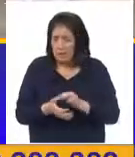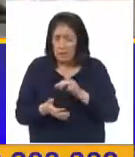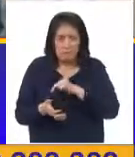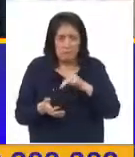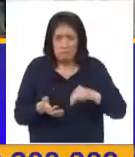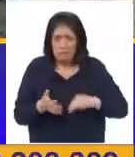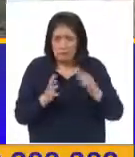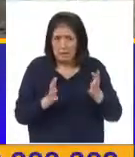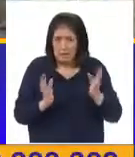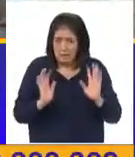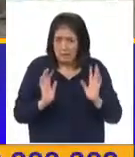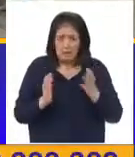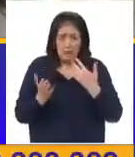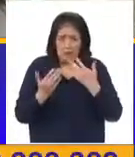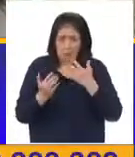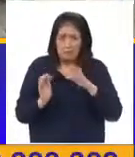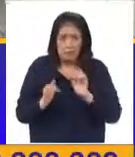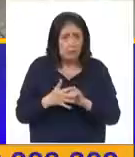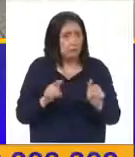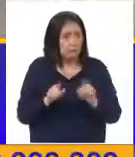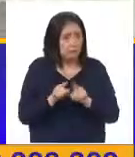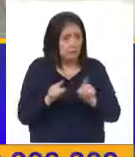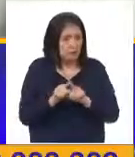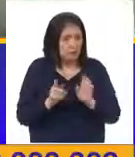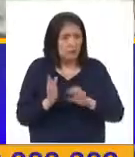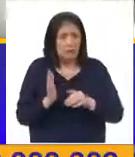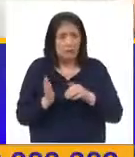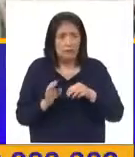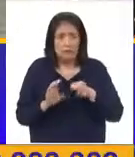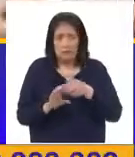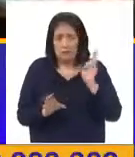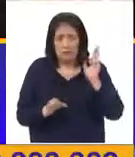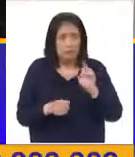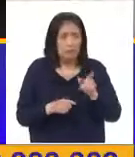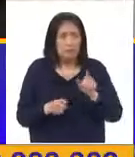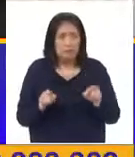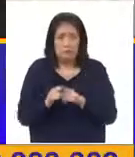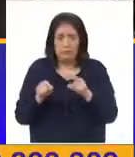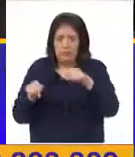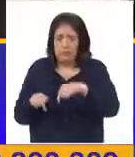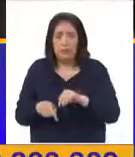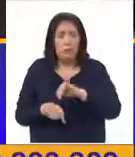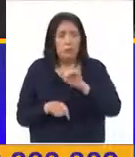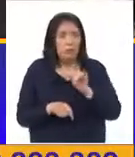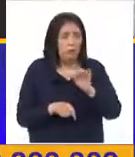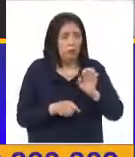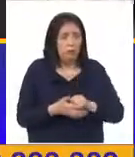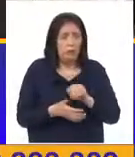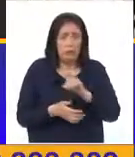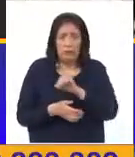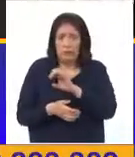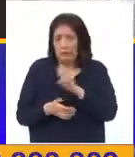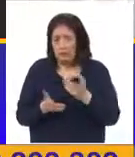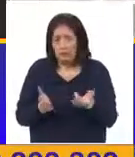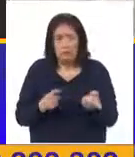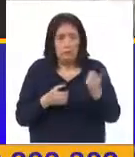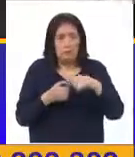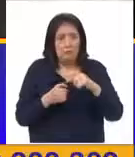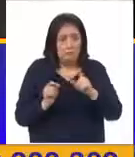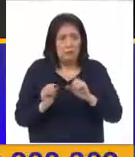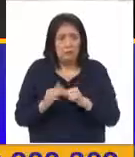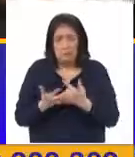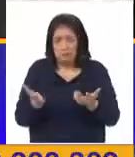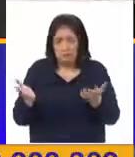pueda dar un procedimiento y aparte de eso también se retire de su cargo. Me encuentro también con el señor Jorge Arquecillo, quien ha llegado aquí también como parte de